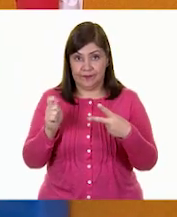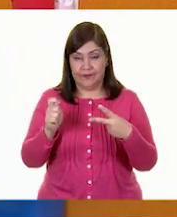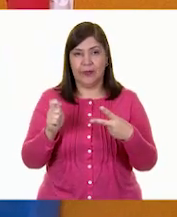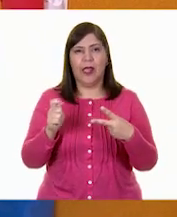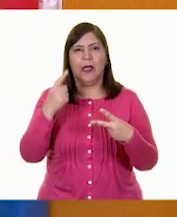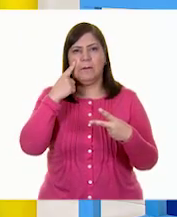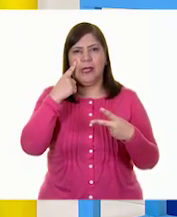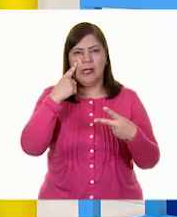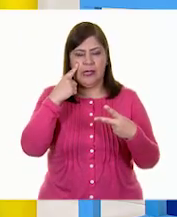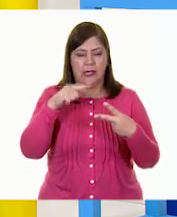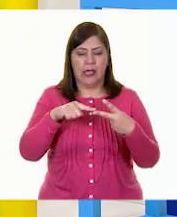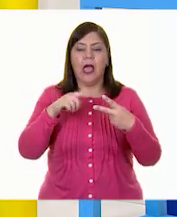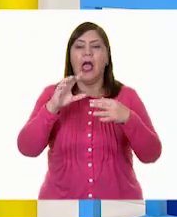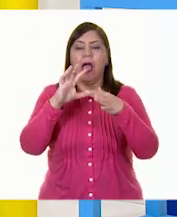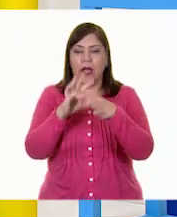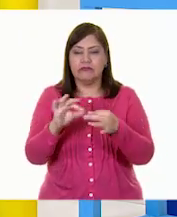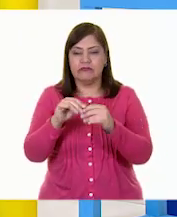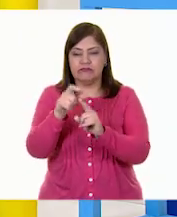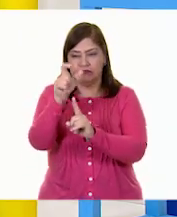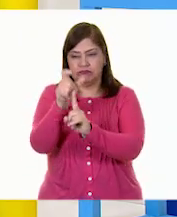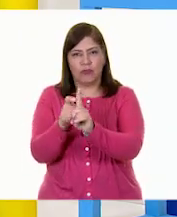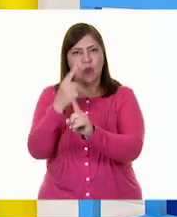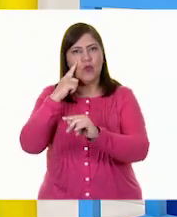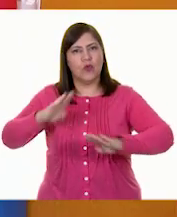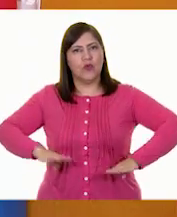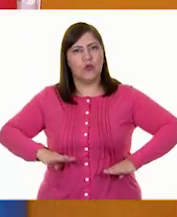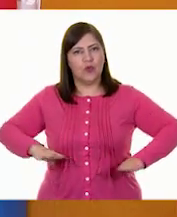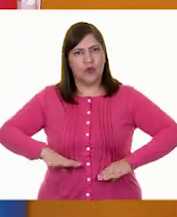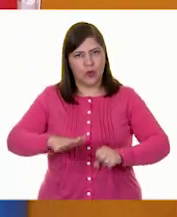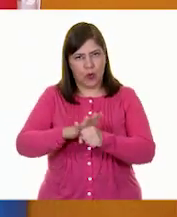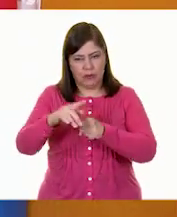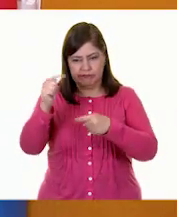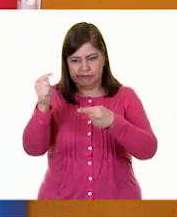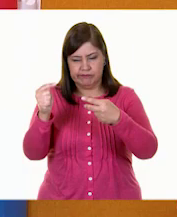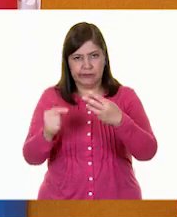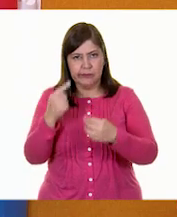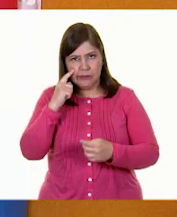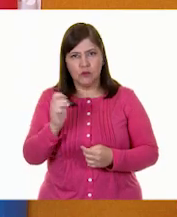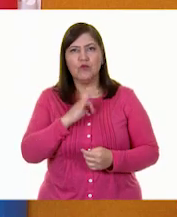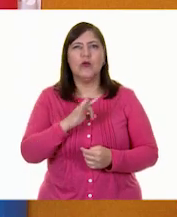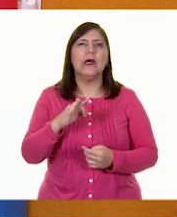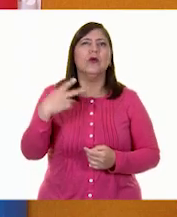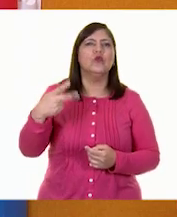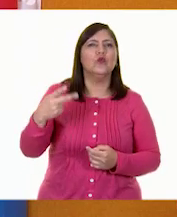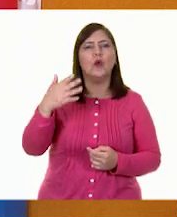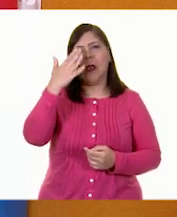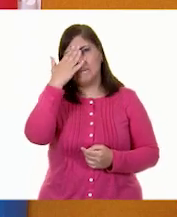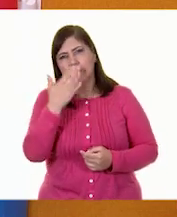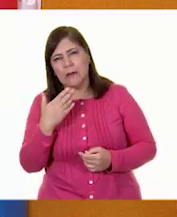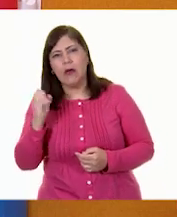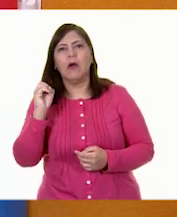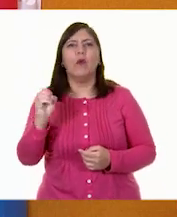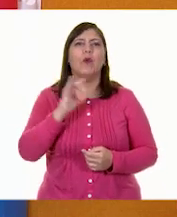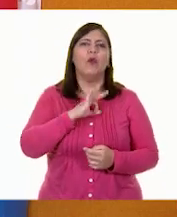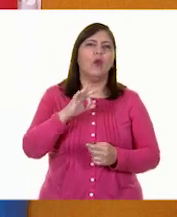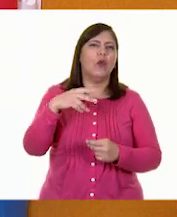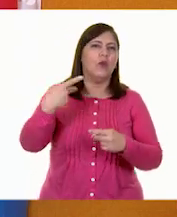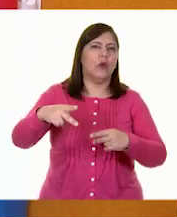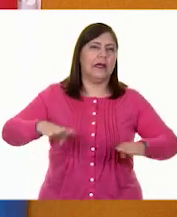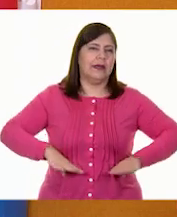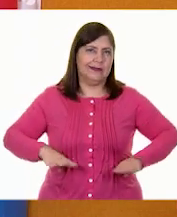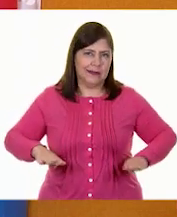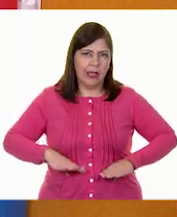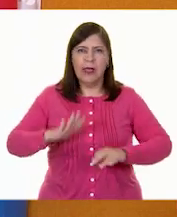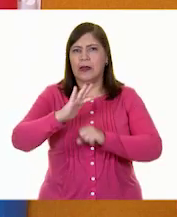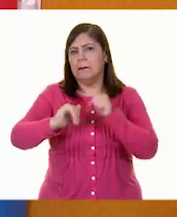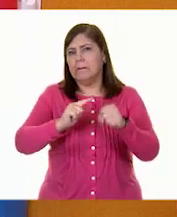las características. Exactamente. Aquí las vamos a pensar. Vamos a pensar en las cualidades y las características que tiene este objeto. Muy bien. Animal